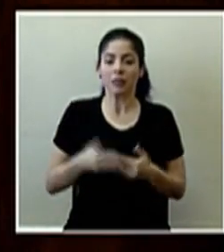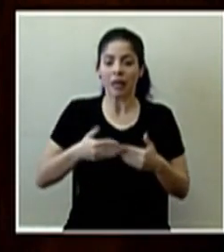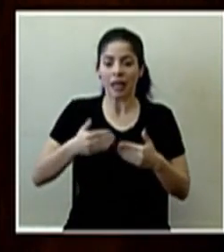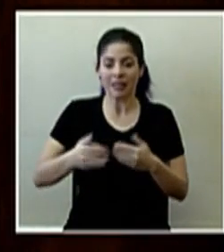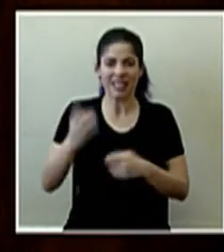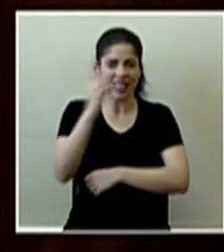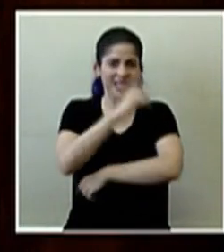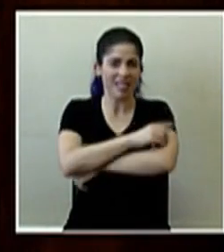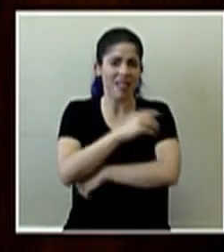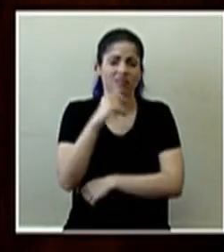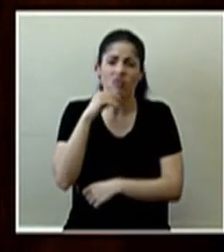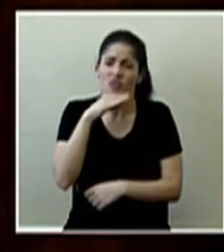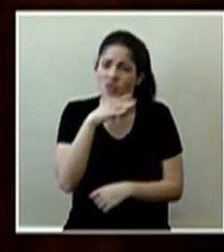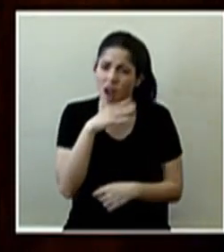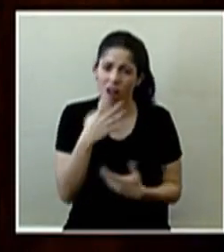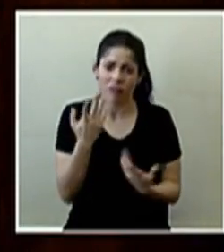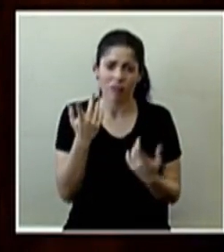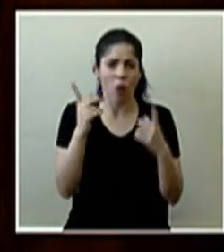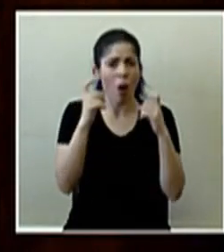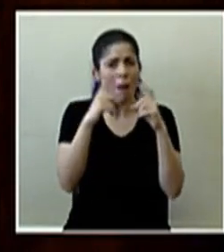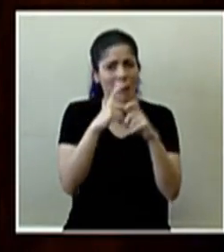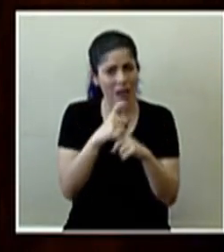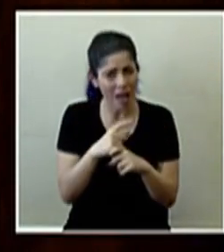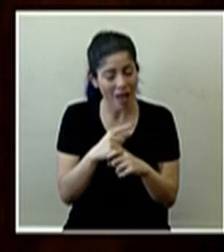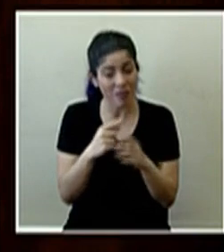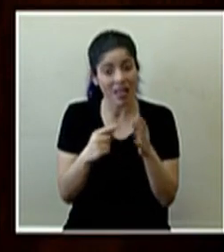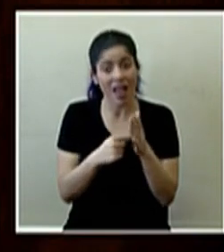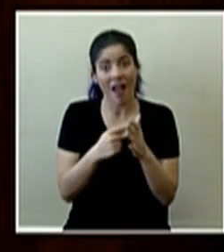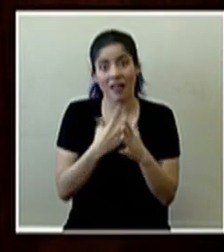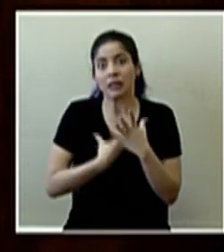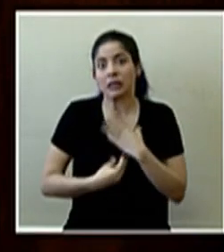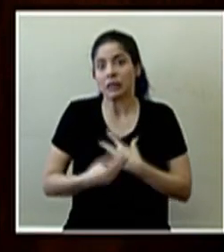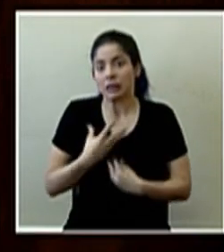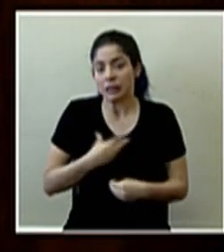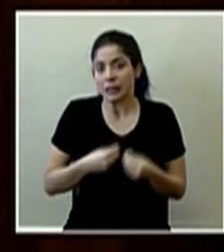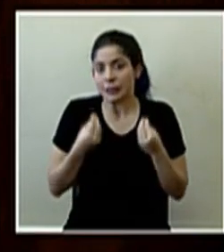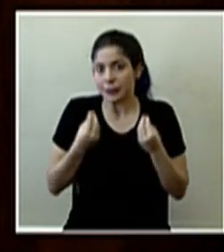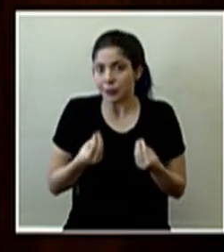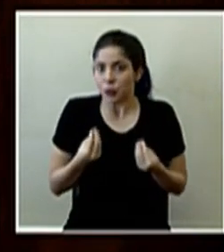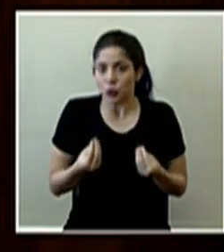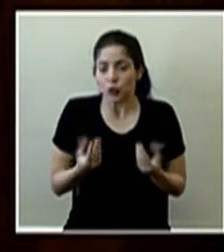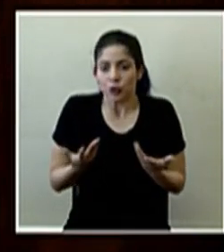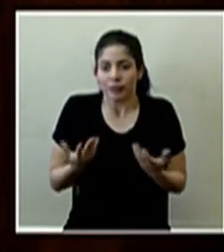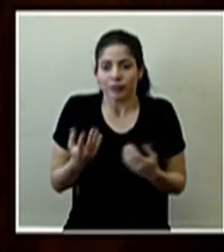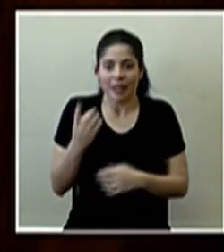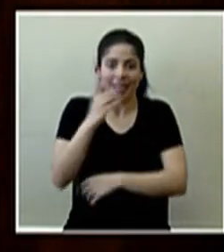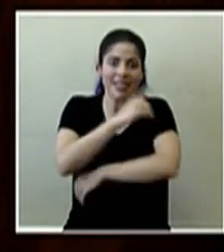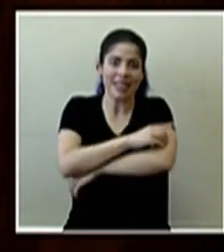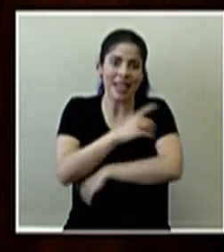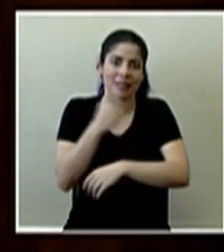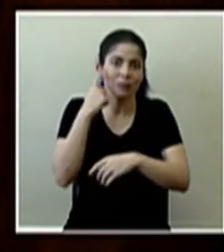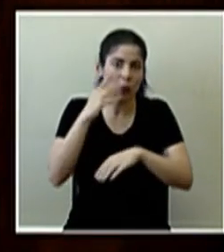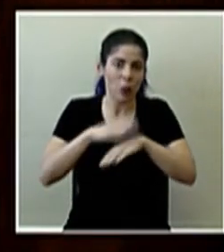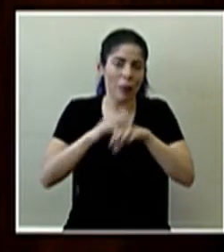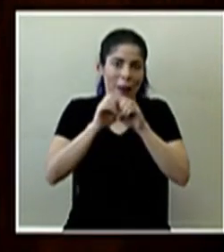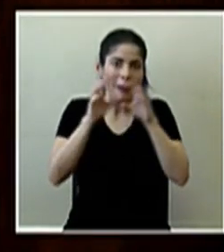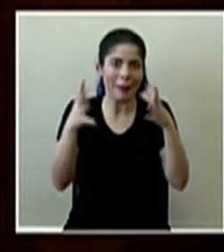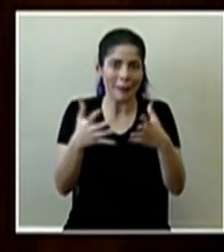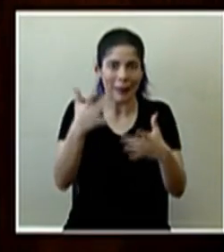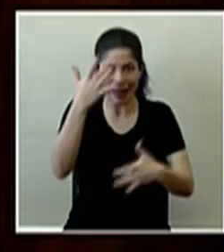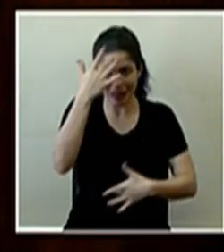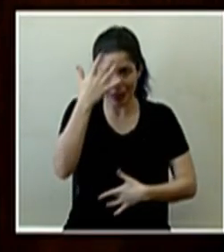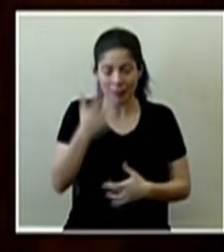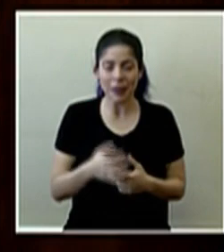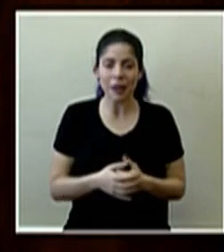días tan extraños, tan complejos y a veces tan angustiantes, que son los días de una pandemia.